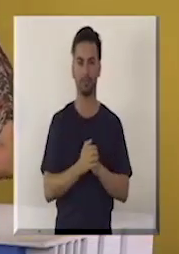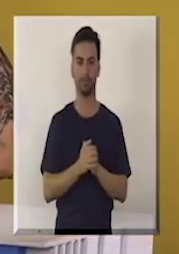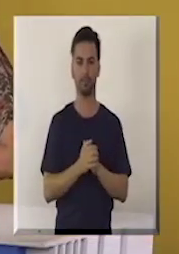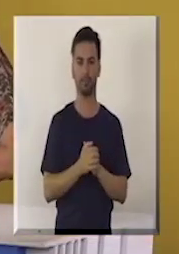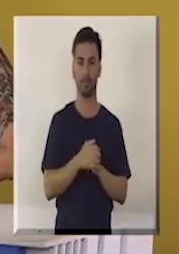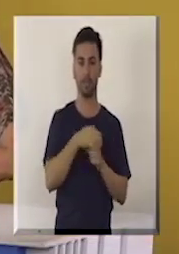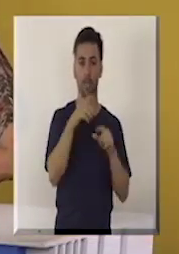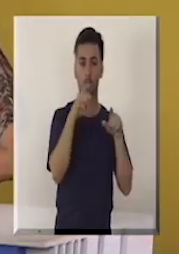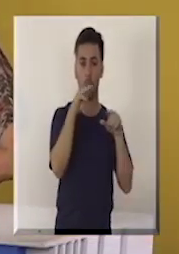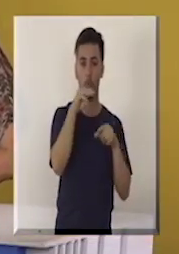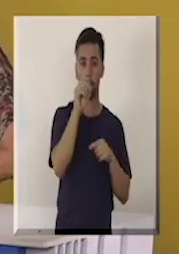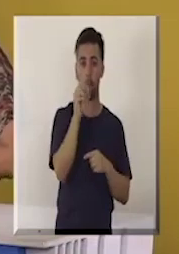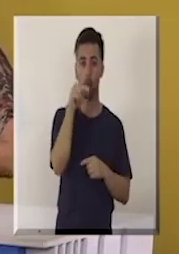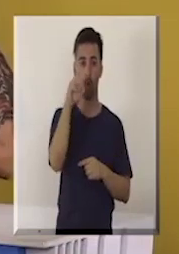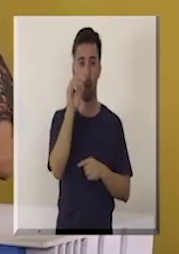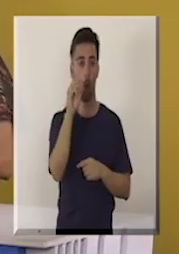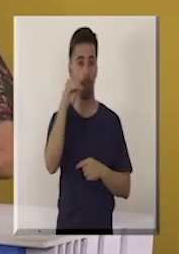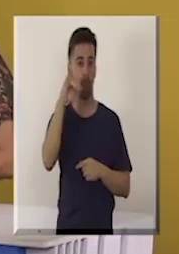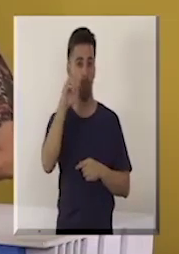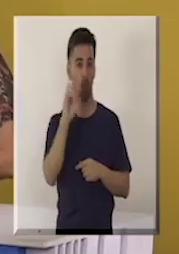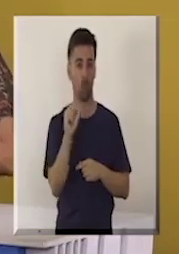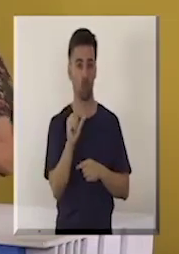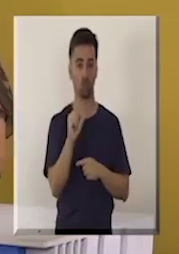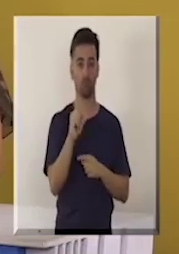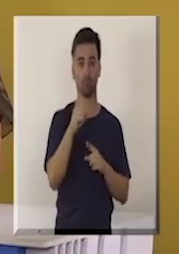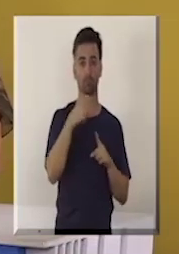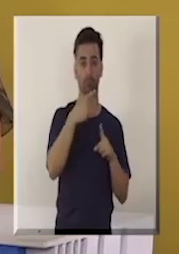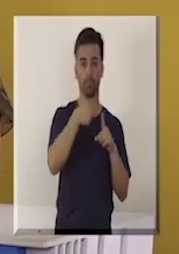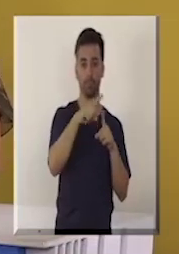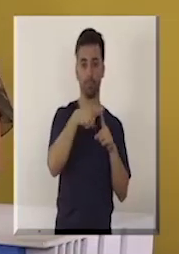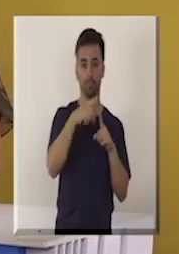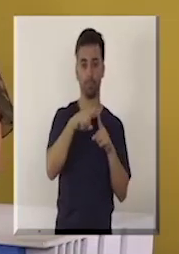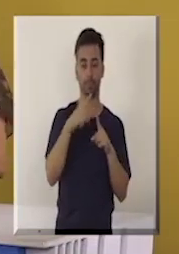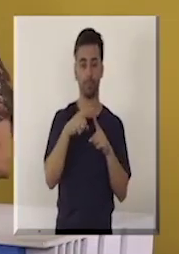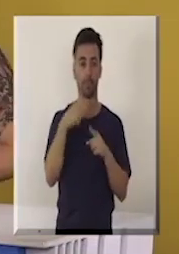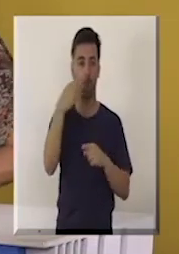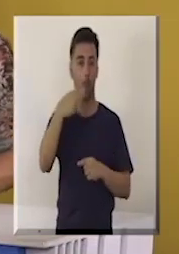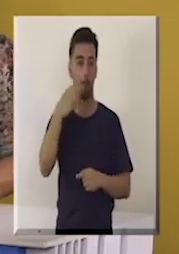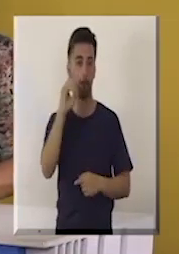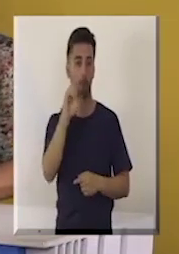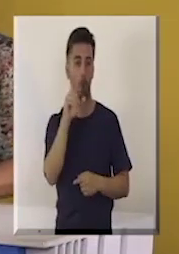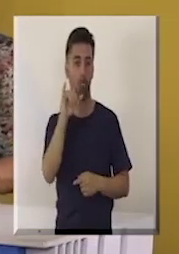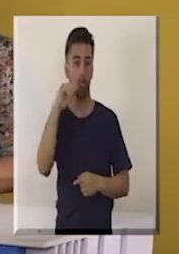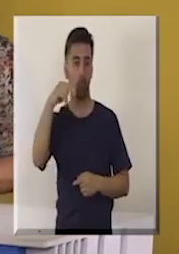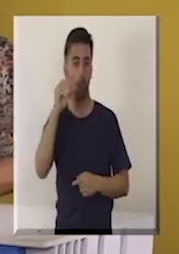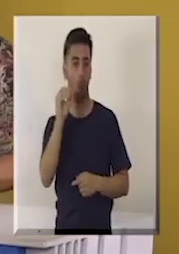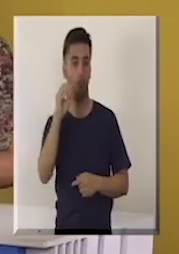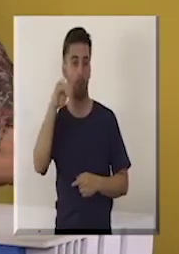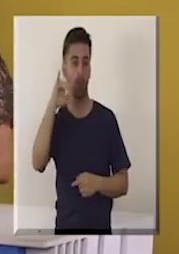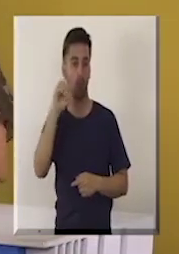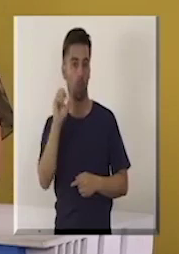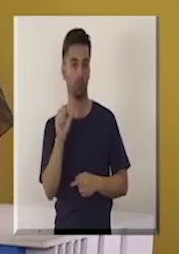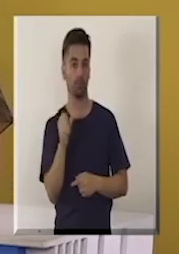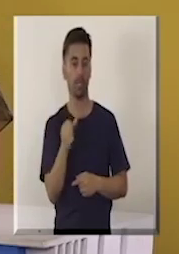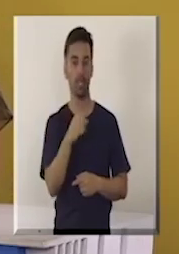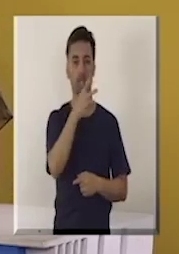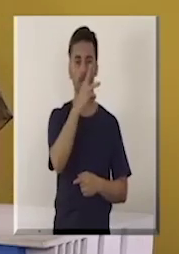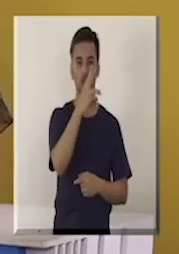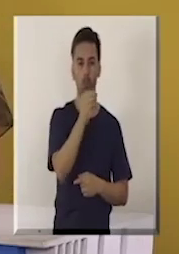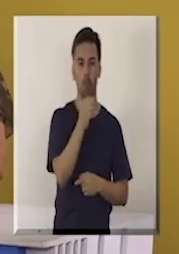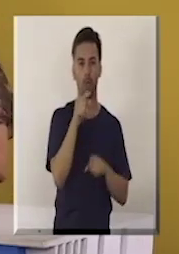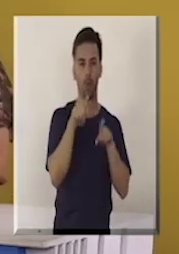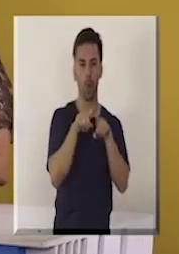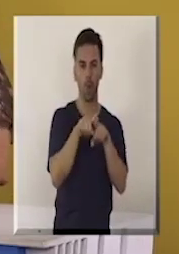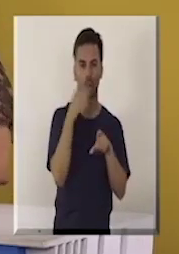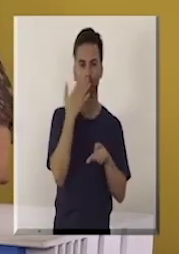los monomios, los términos, los polinomios, donde aparecen los números acompañados de la